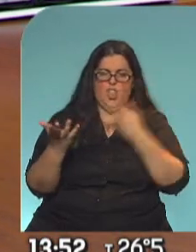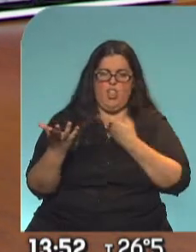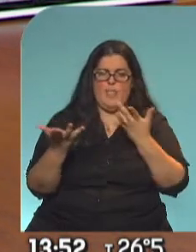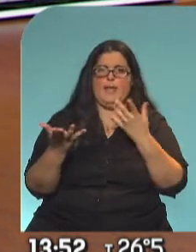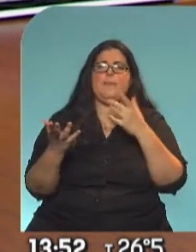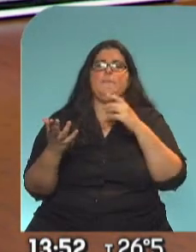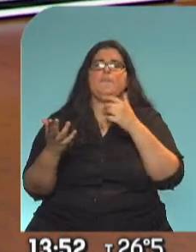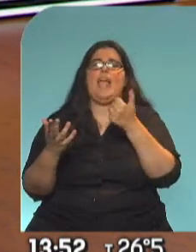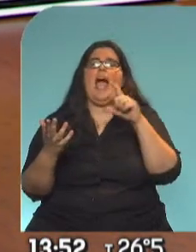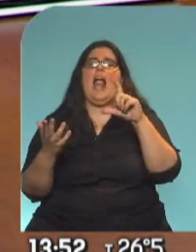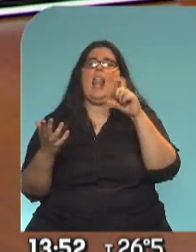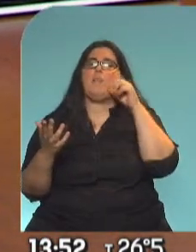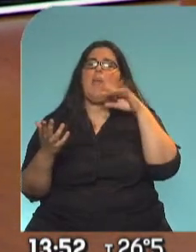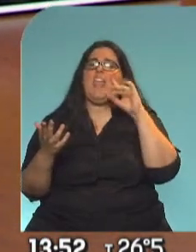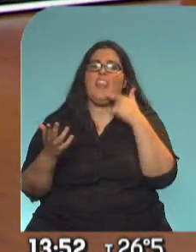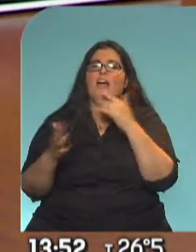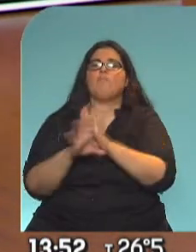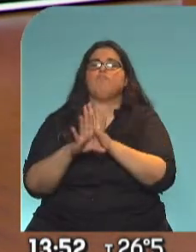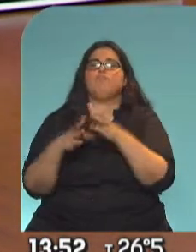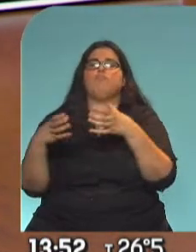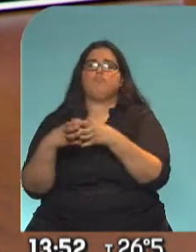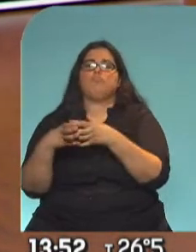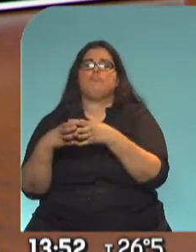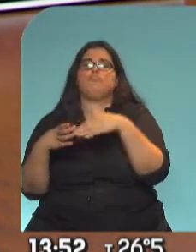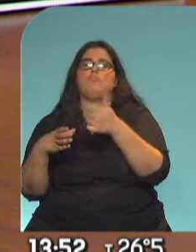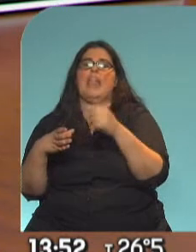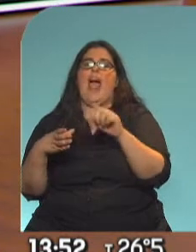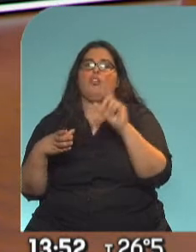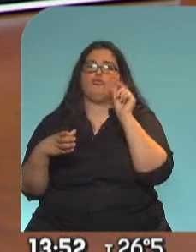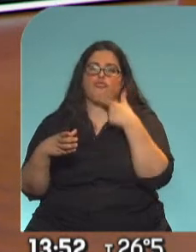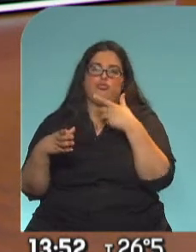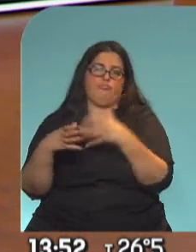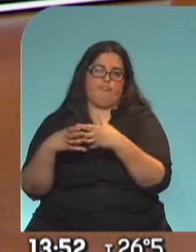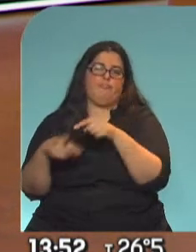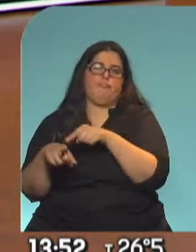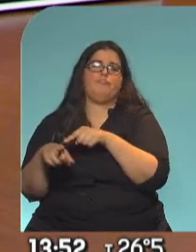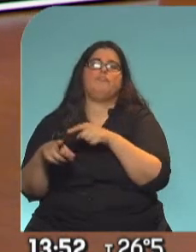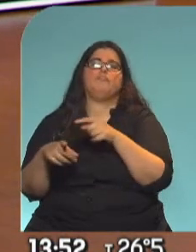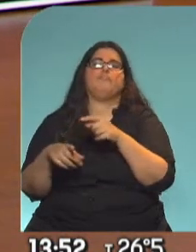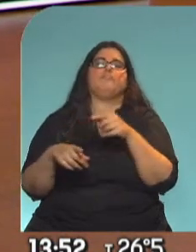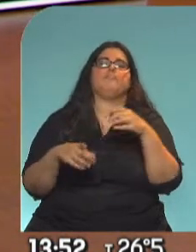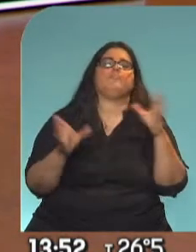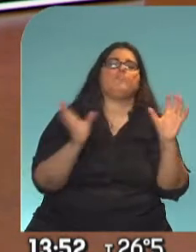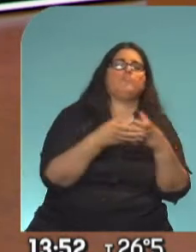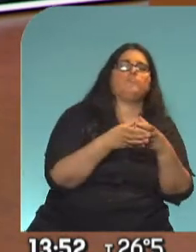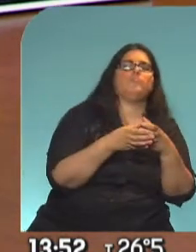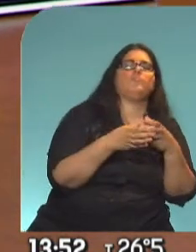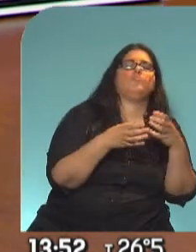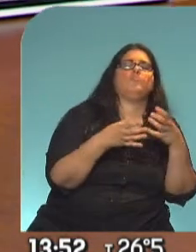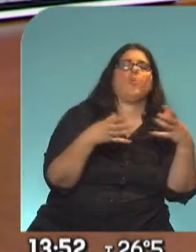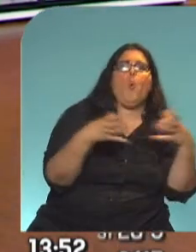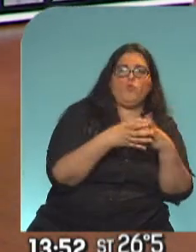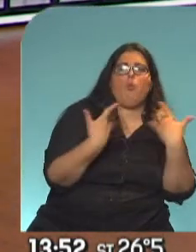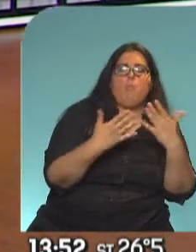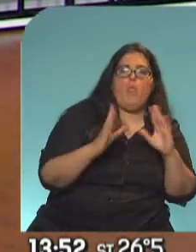Almeida de la coalición Avante Manaus, bueno, de Manaus justamente, y Juntos Podemos, el partido Amazonino Méndez, dos de